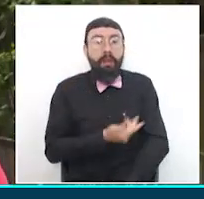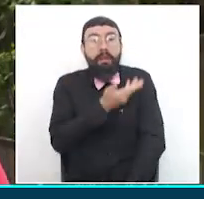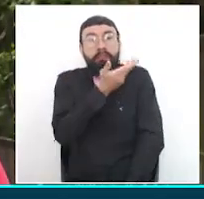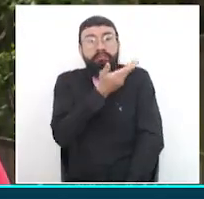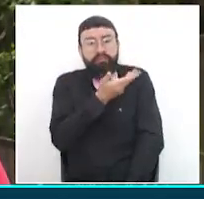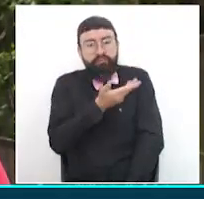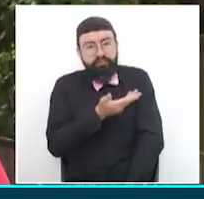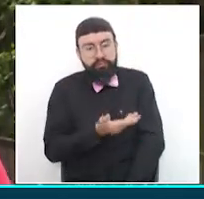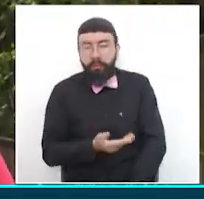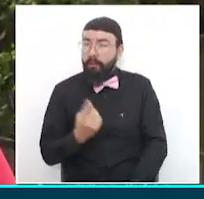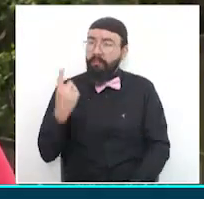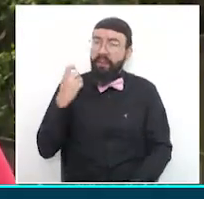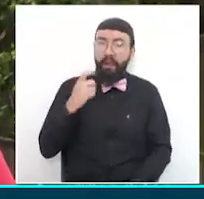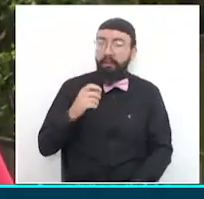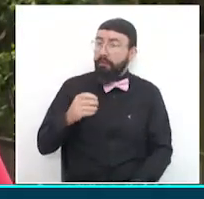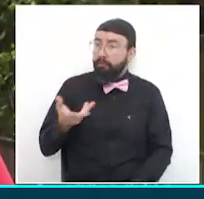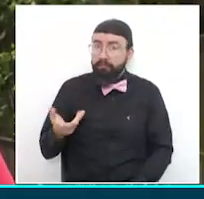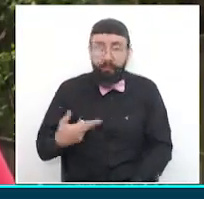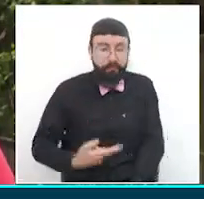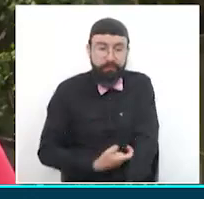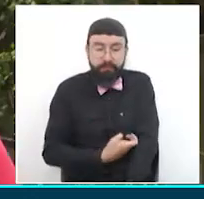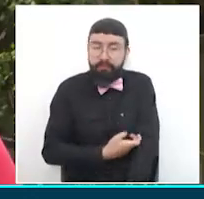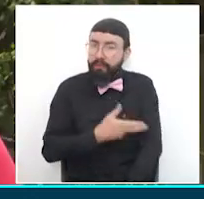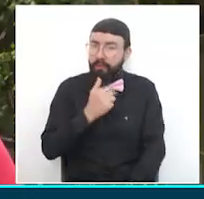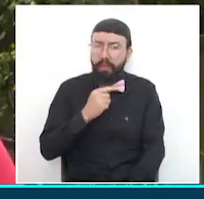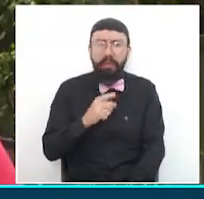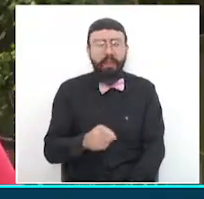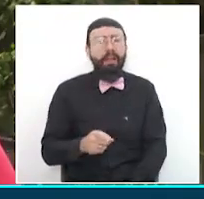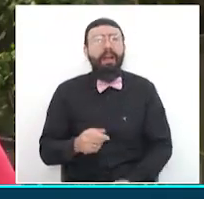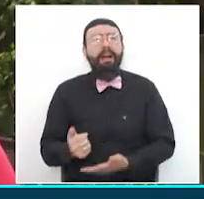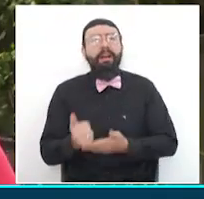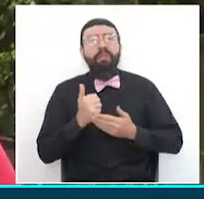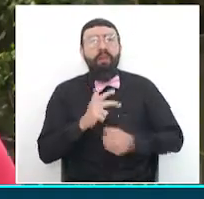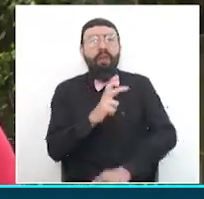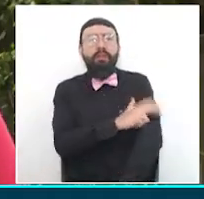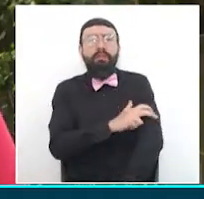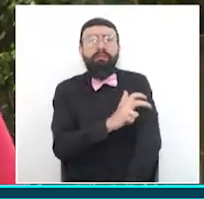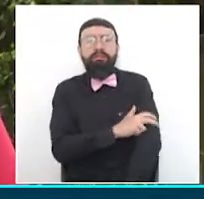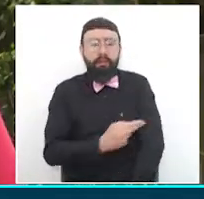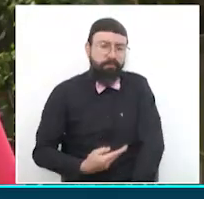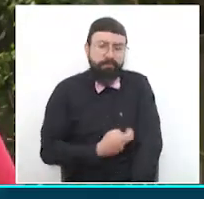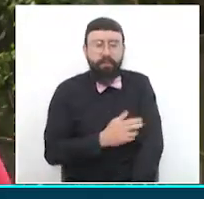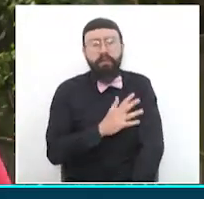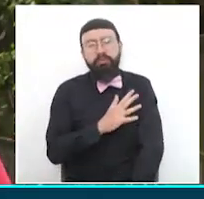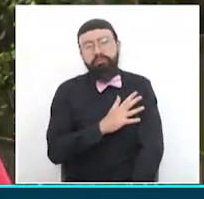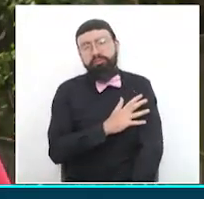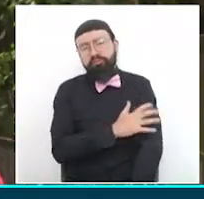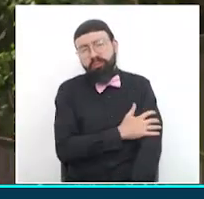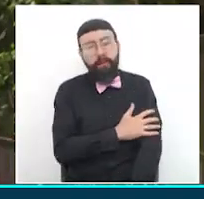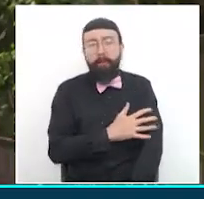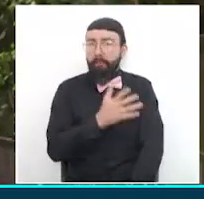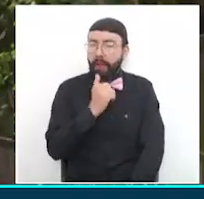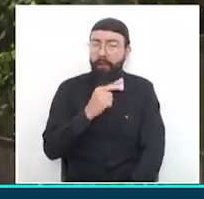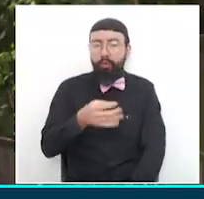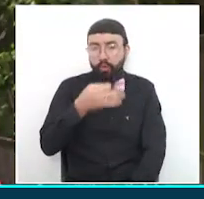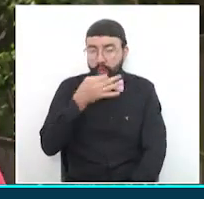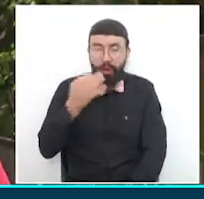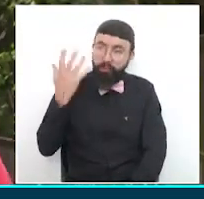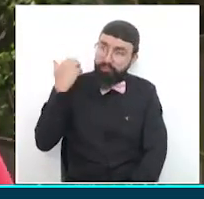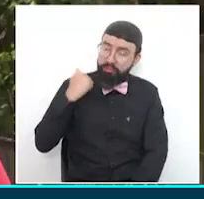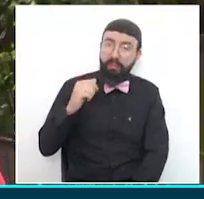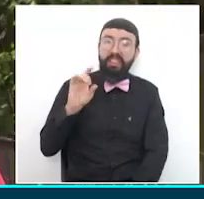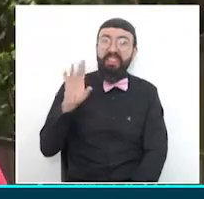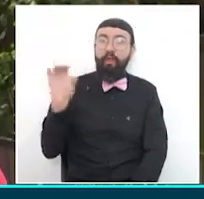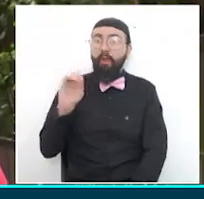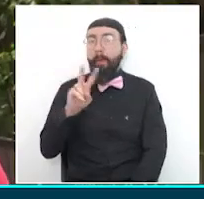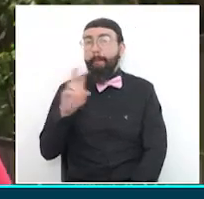eso, no hay relajantes neuromusculares en la ciudad hace muchísimos días. Ya creo que 15 o 20 días ya no